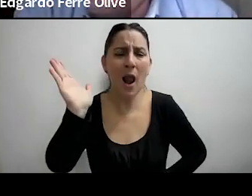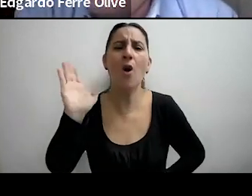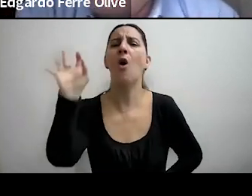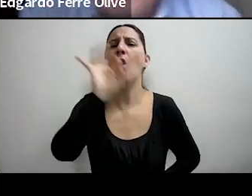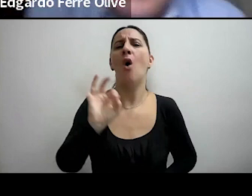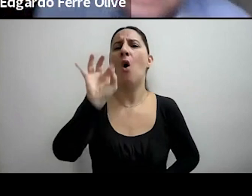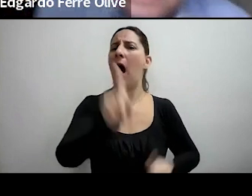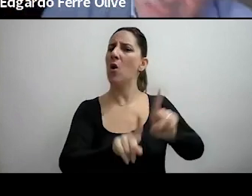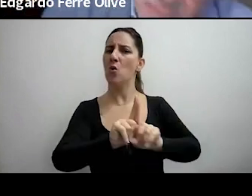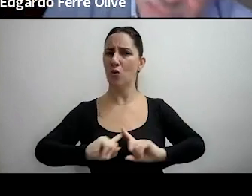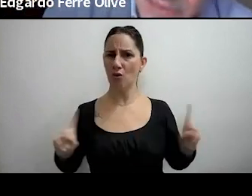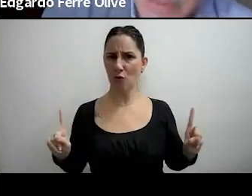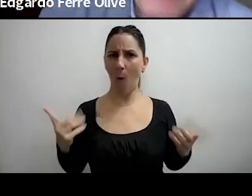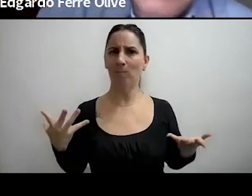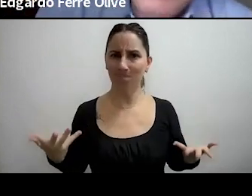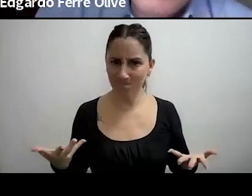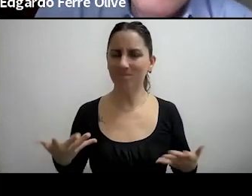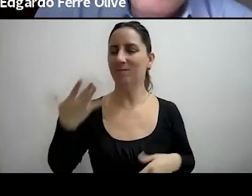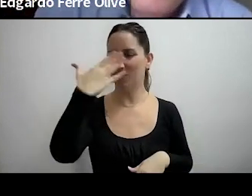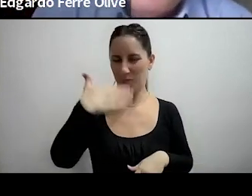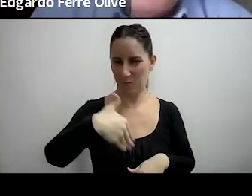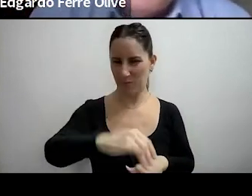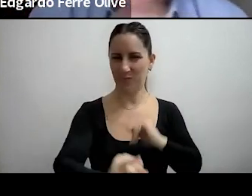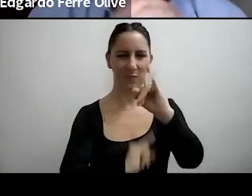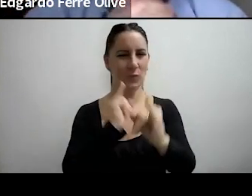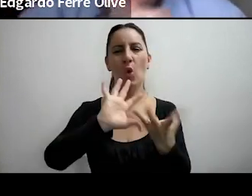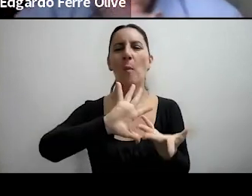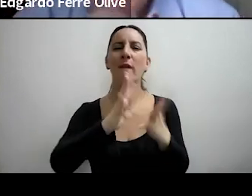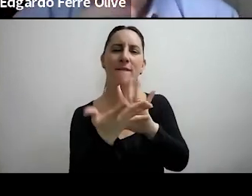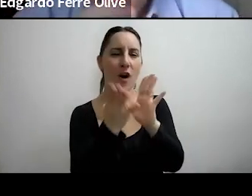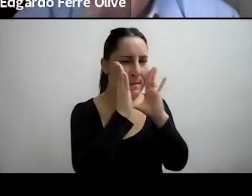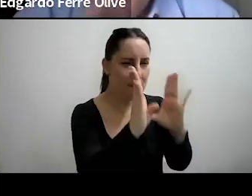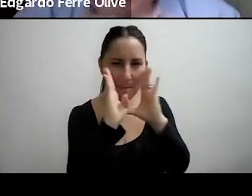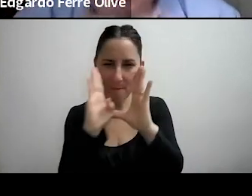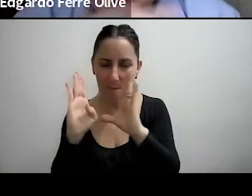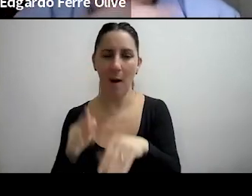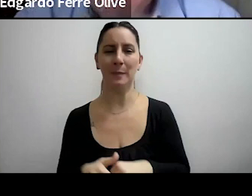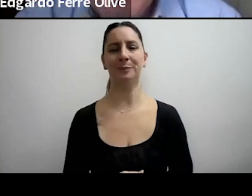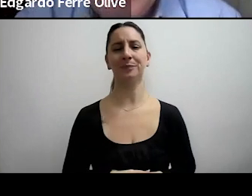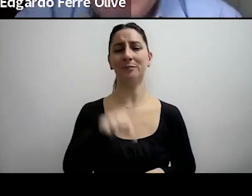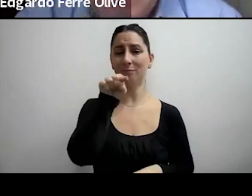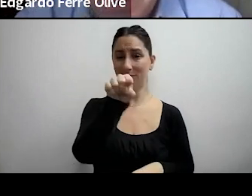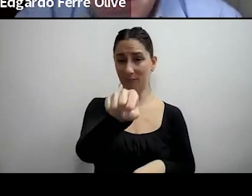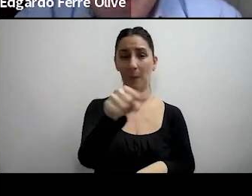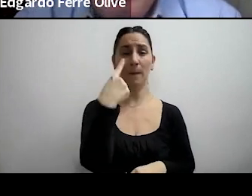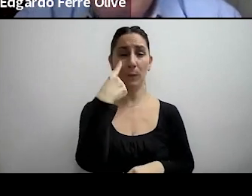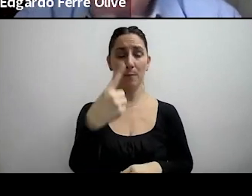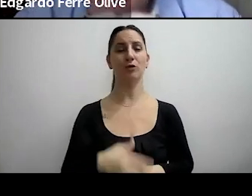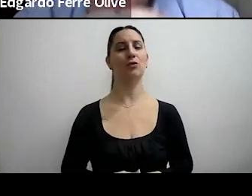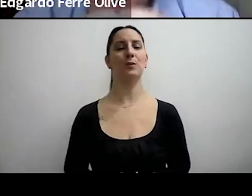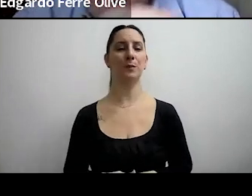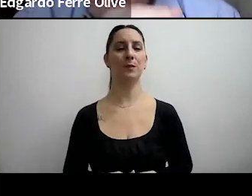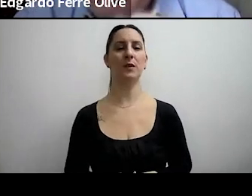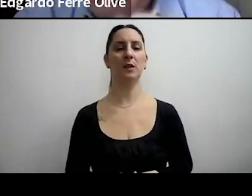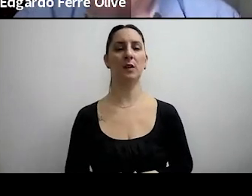no? ¿Tá? Eso después vamos a ver qué tratamiento le podríamos dar. Entonces acá lo que vemos es que los